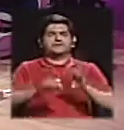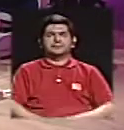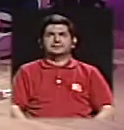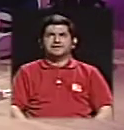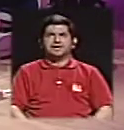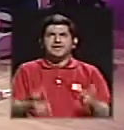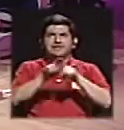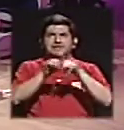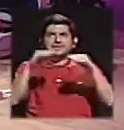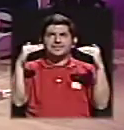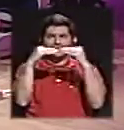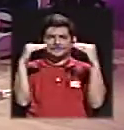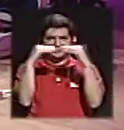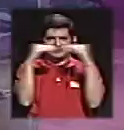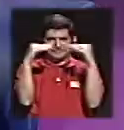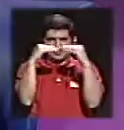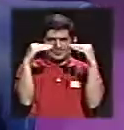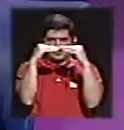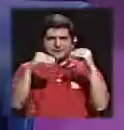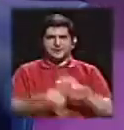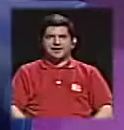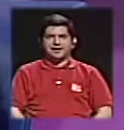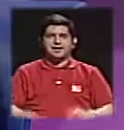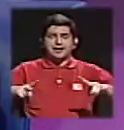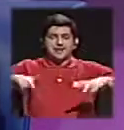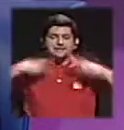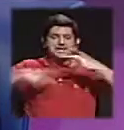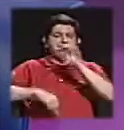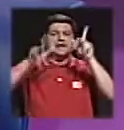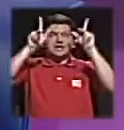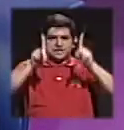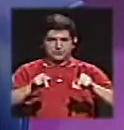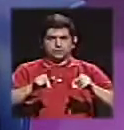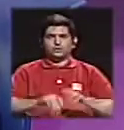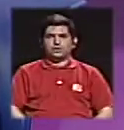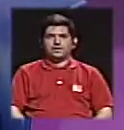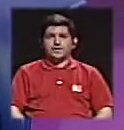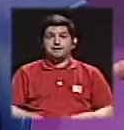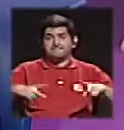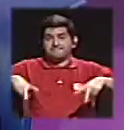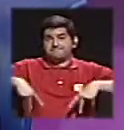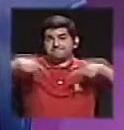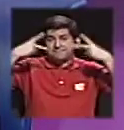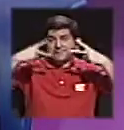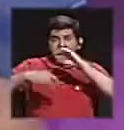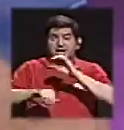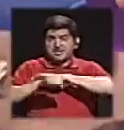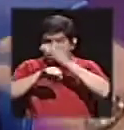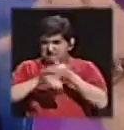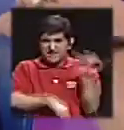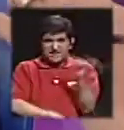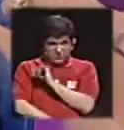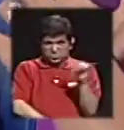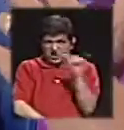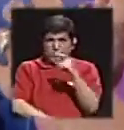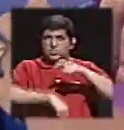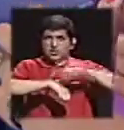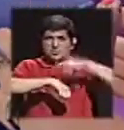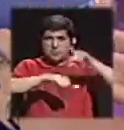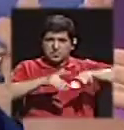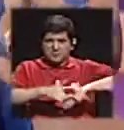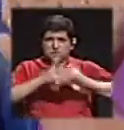se equipara vida con persona. Y vida con embarazo. ¿Es lo mismo el momento